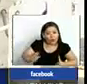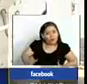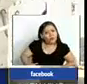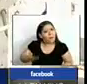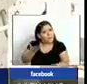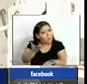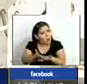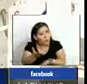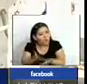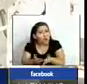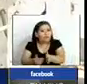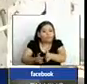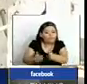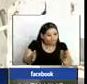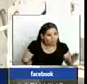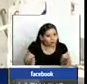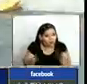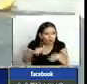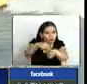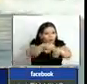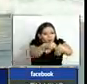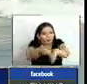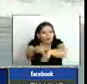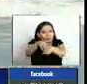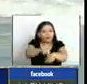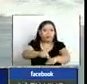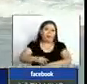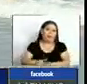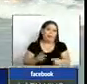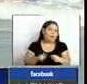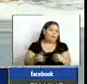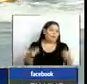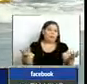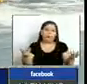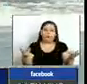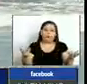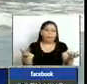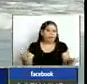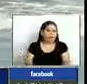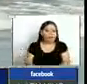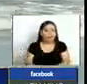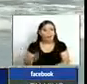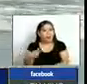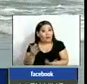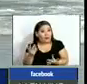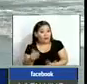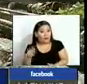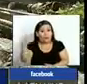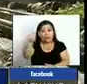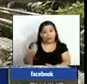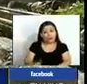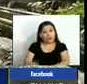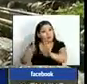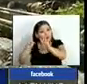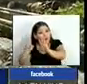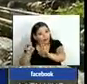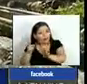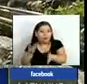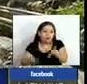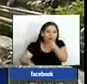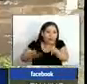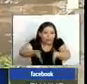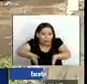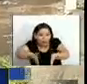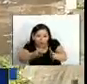apostado bastante al turismo, pues Surf City, etcétera, etcétera. Pero todo esto se congeló. Esperamos que para el 6 de agosto, al menos las calles